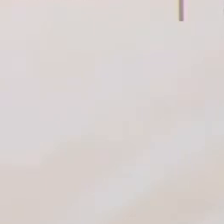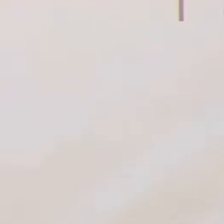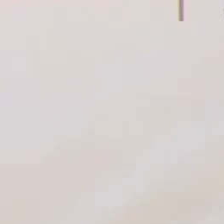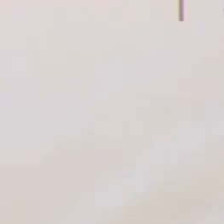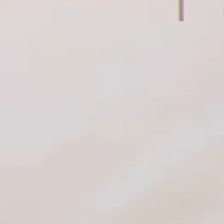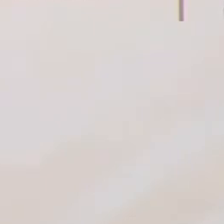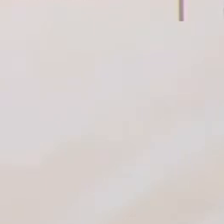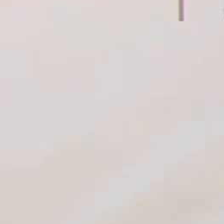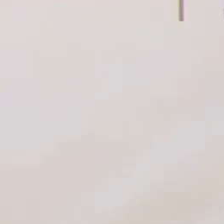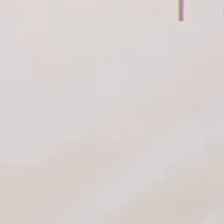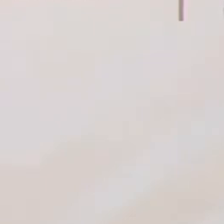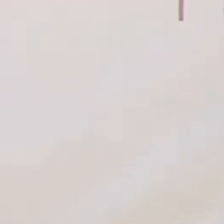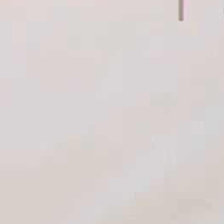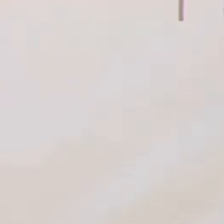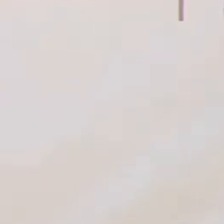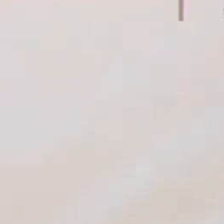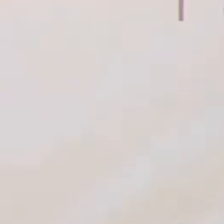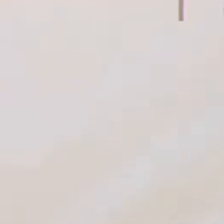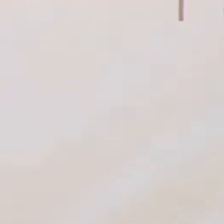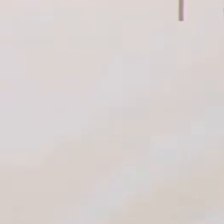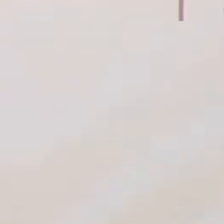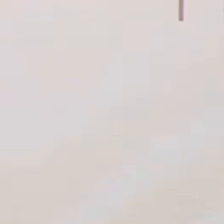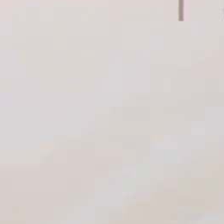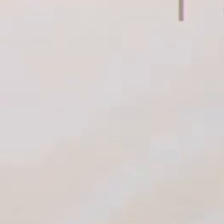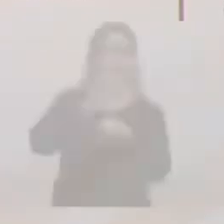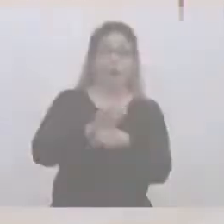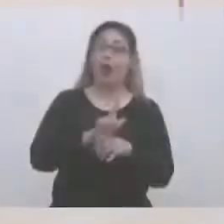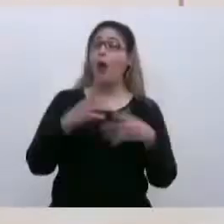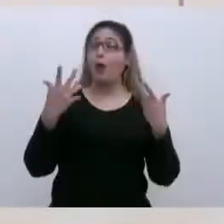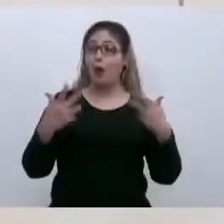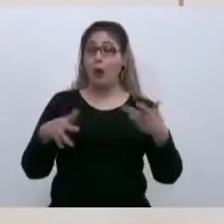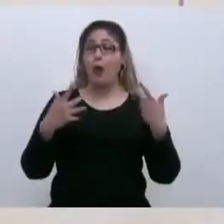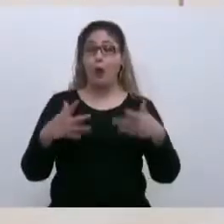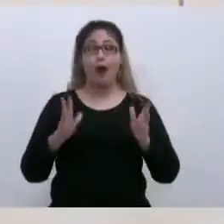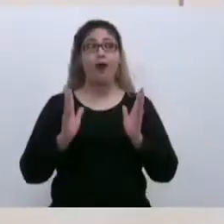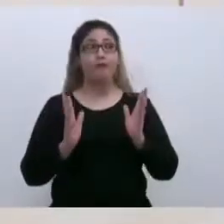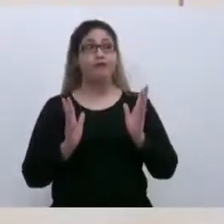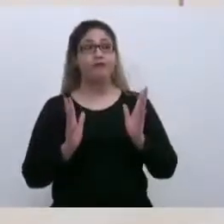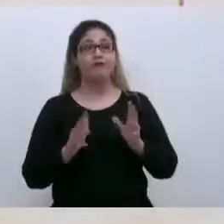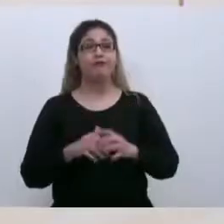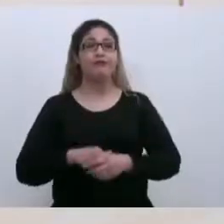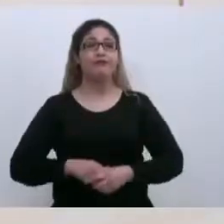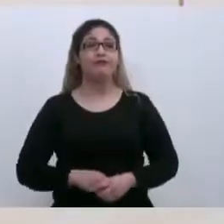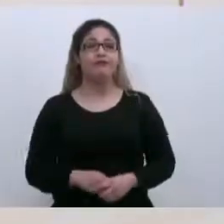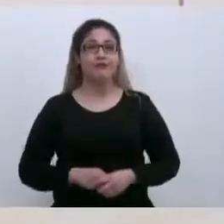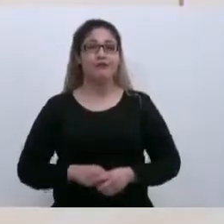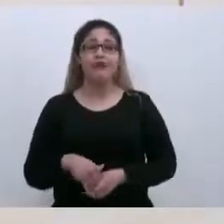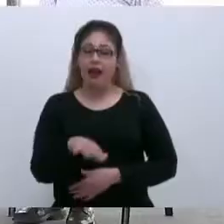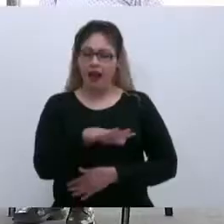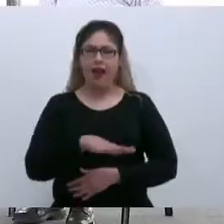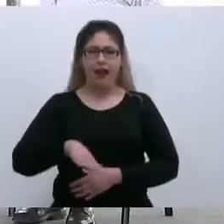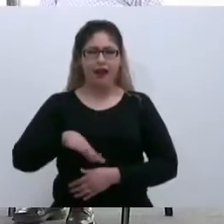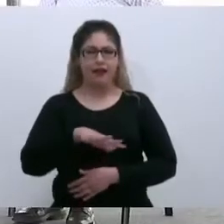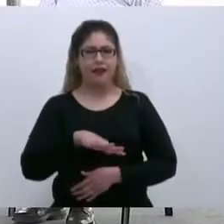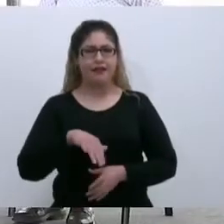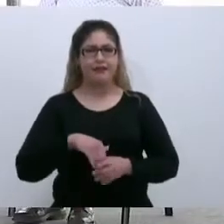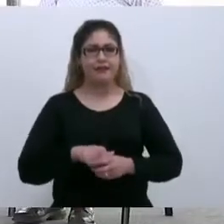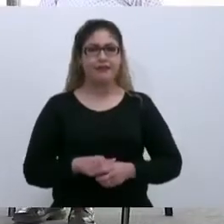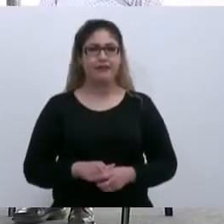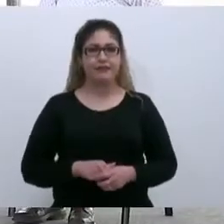y con tanta cultura. Estamos en La Laguna para llevar a